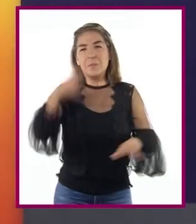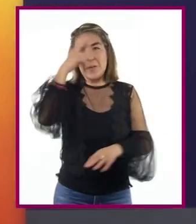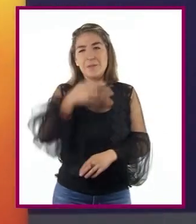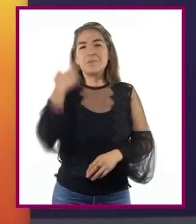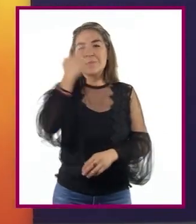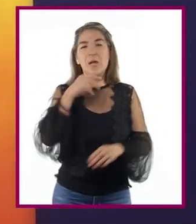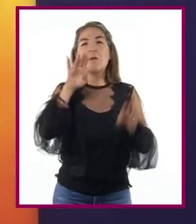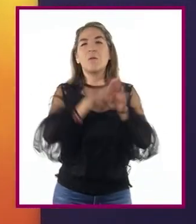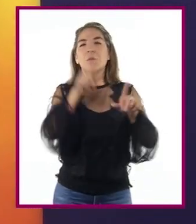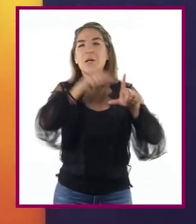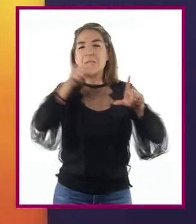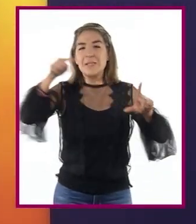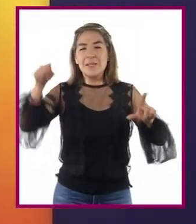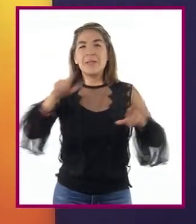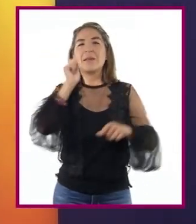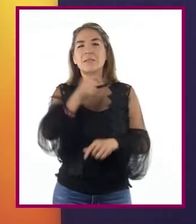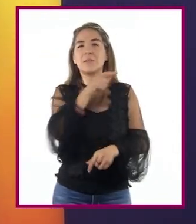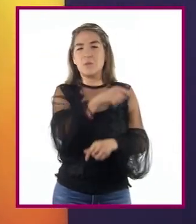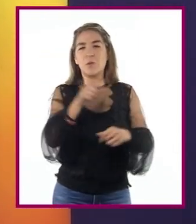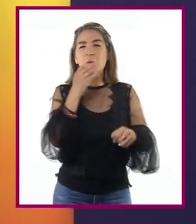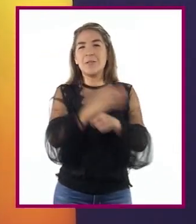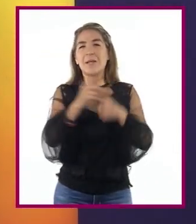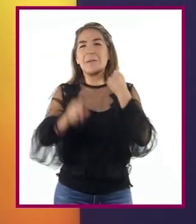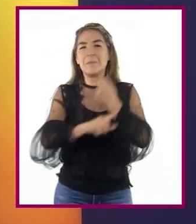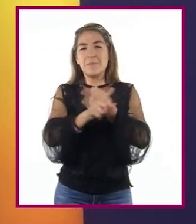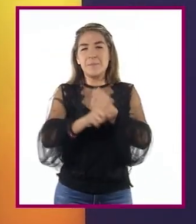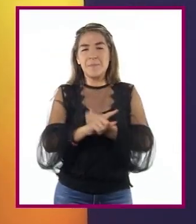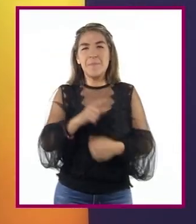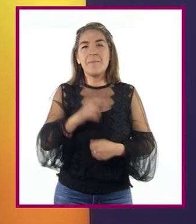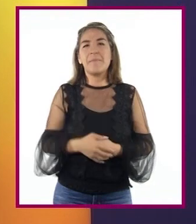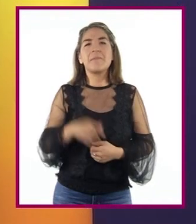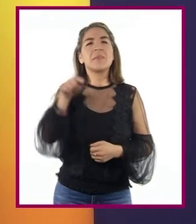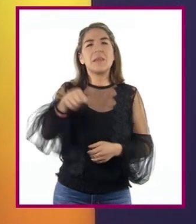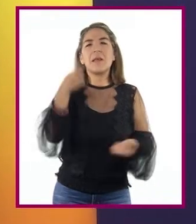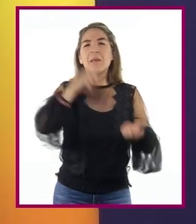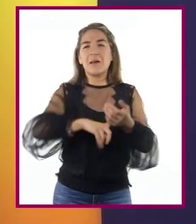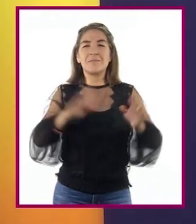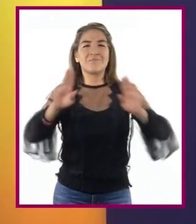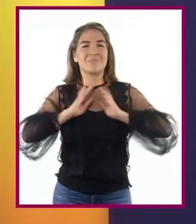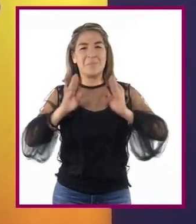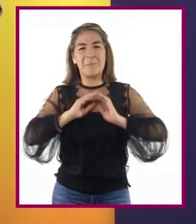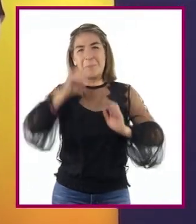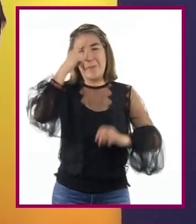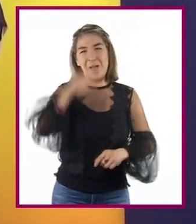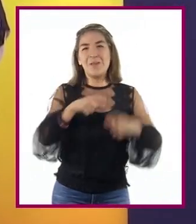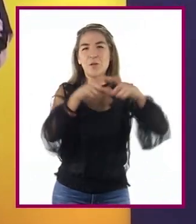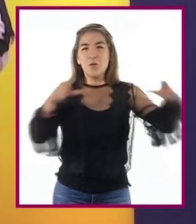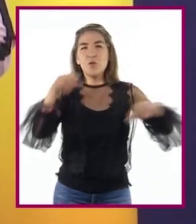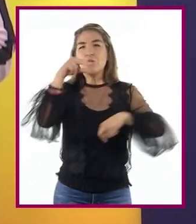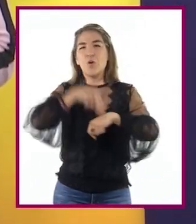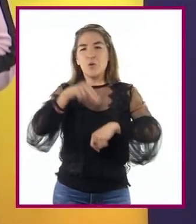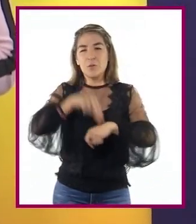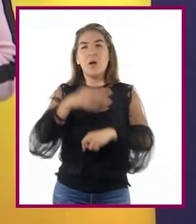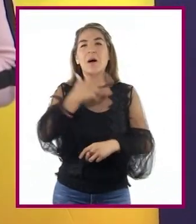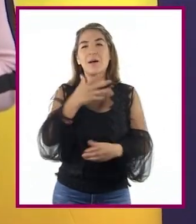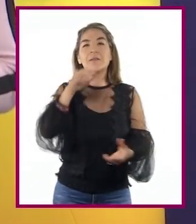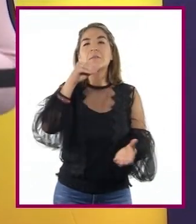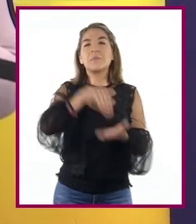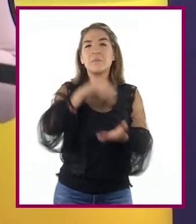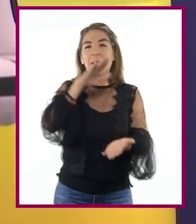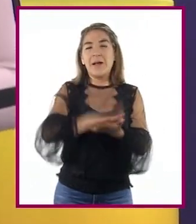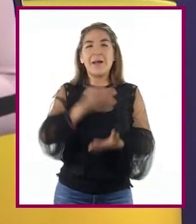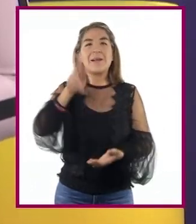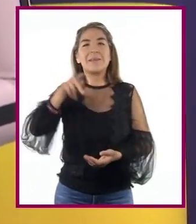gráfica de líneas por medio de la siguiente situación. En una cartilla de servicio médico está registrada la masa